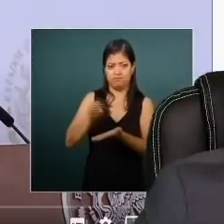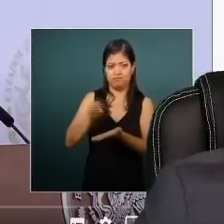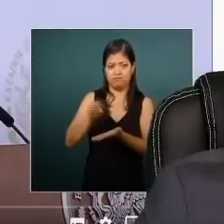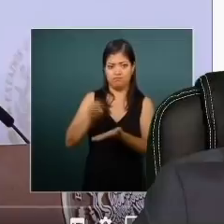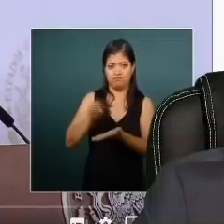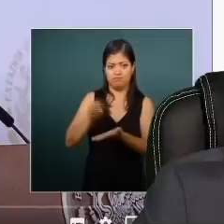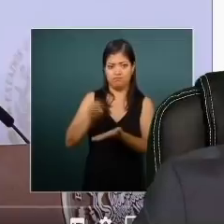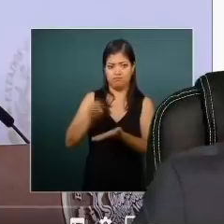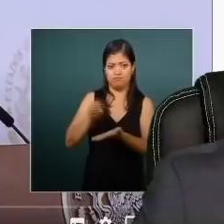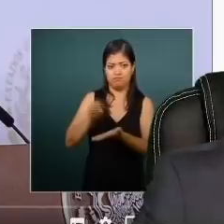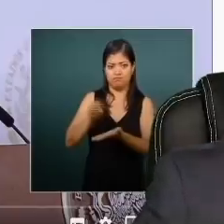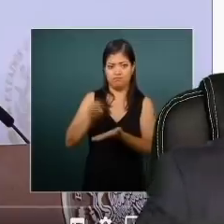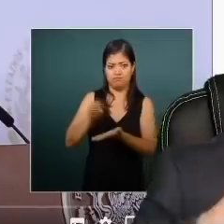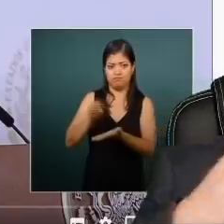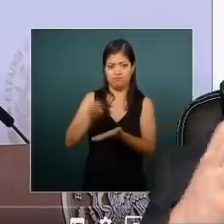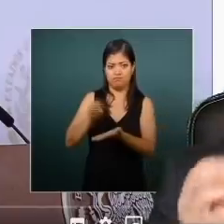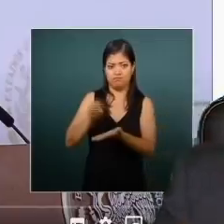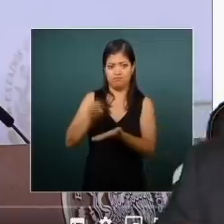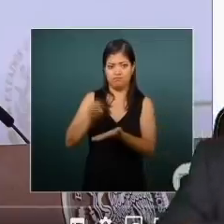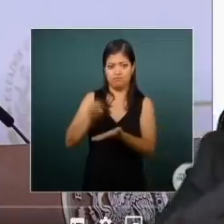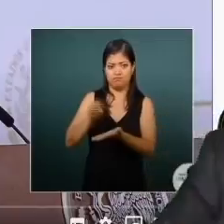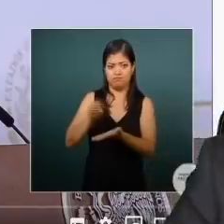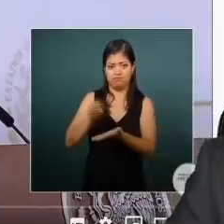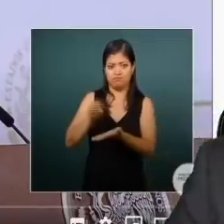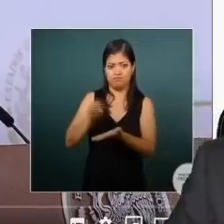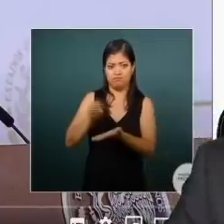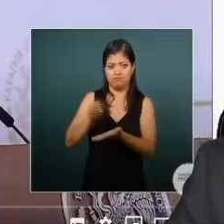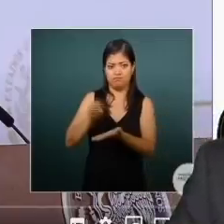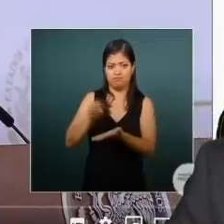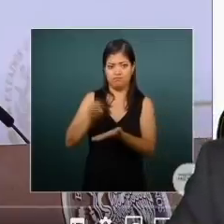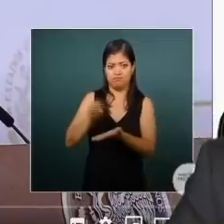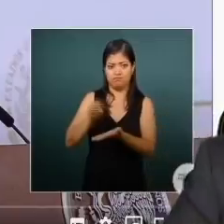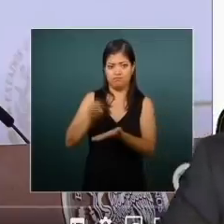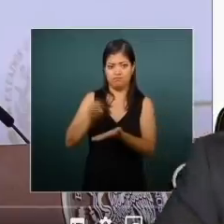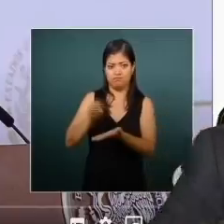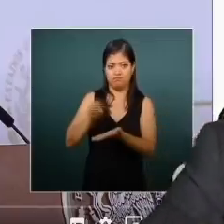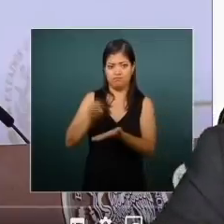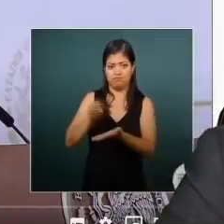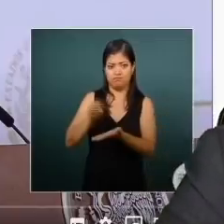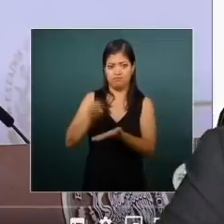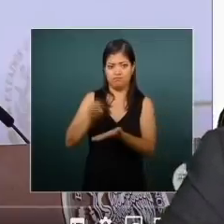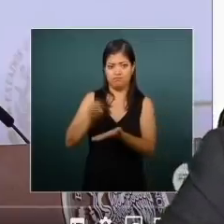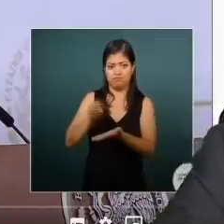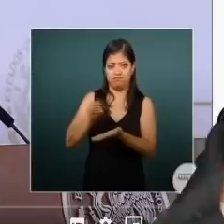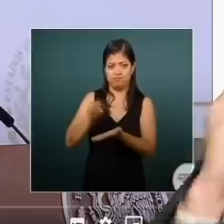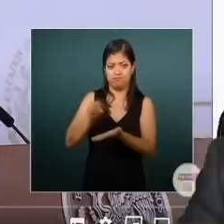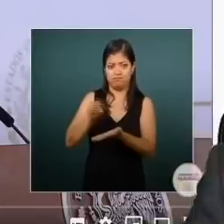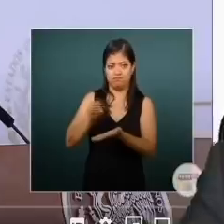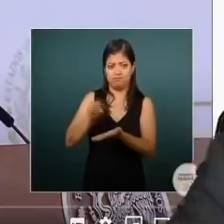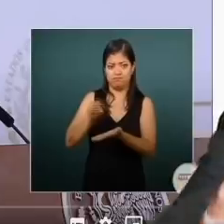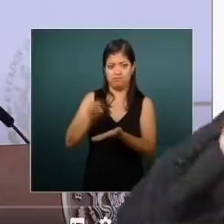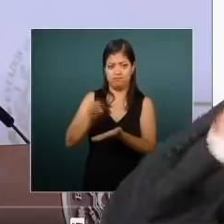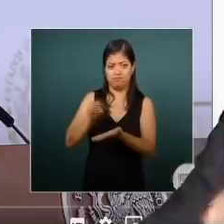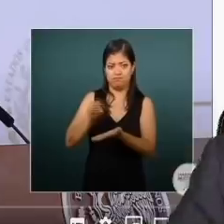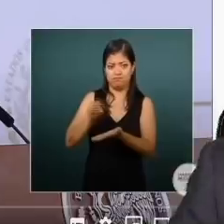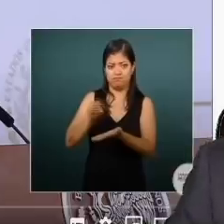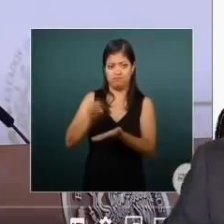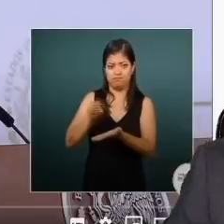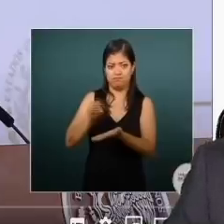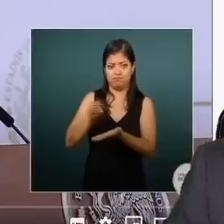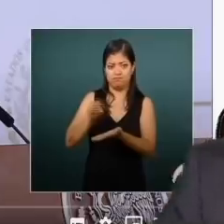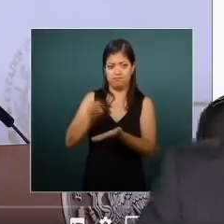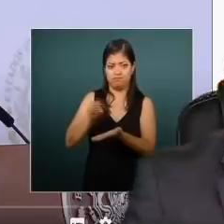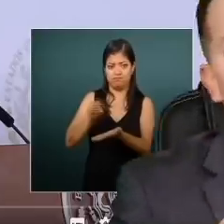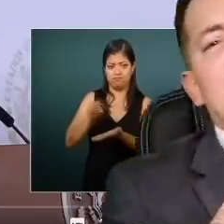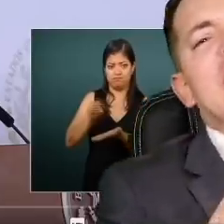respuesta podemos ver como dijo que era un atizador a juncal cuando simplemente se le preguntó por lo que él había afirmado